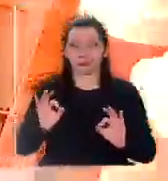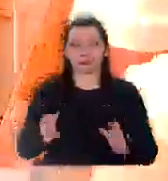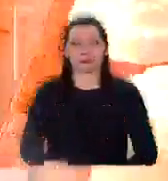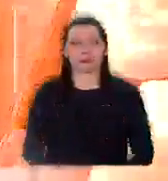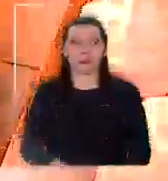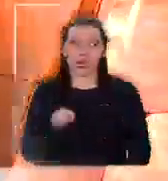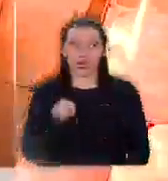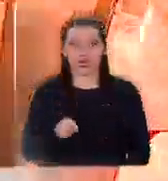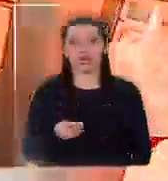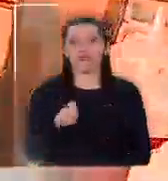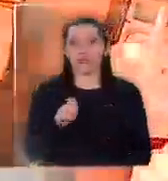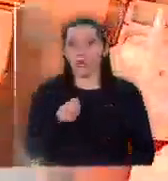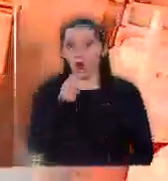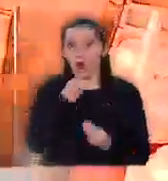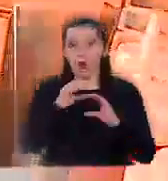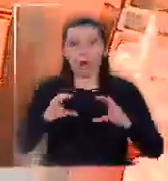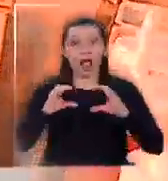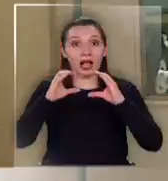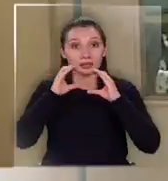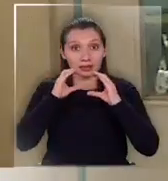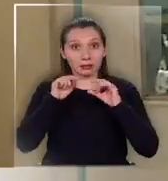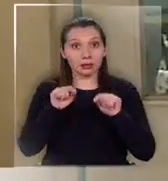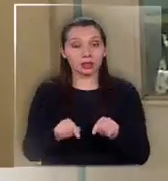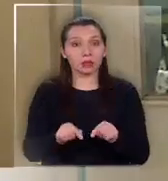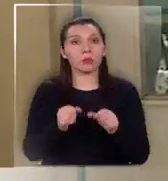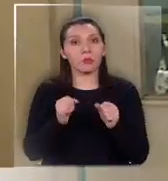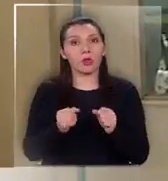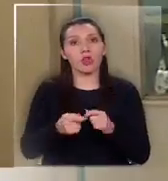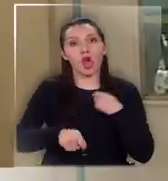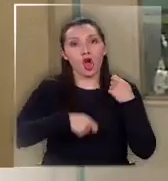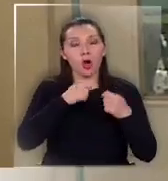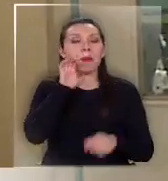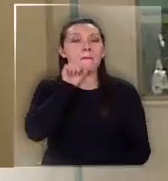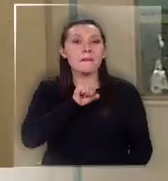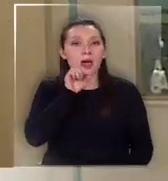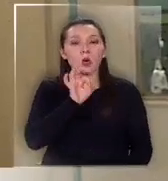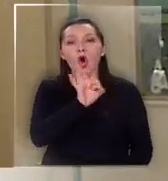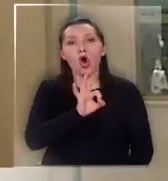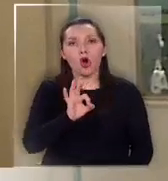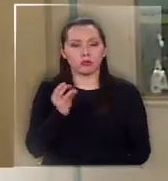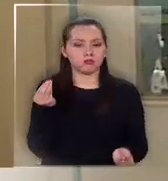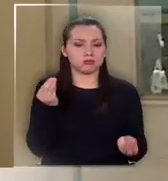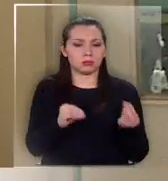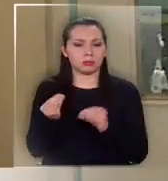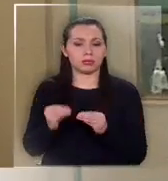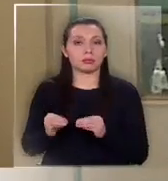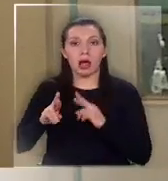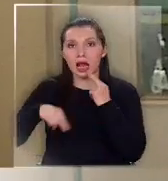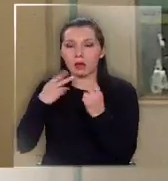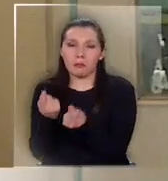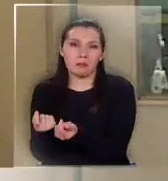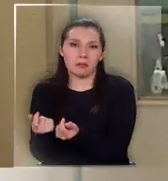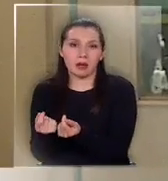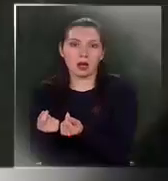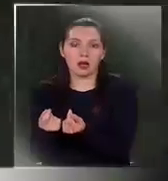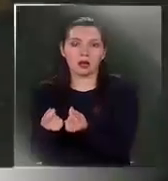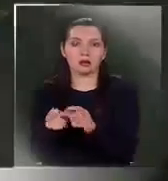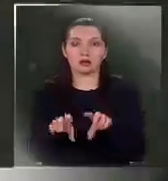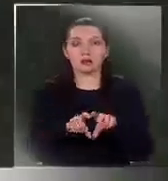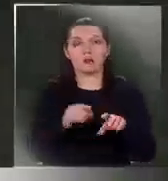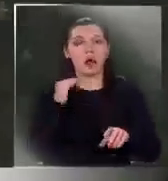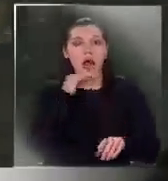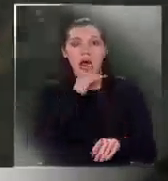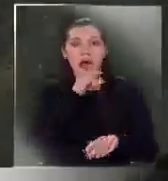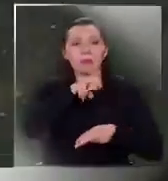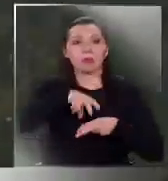si bien es cierto, se come en sándwich en una barra, pero no se come comida peruana o comida muy elaborada como de un restaurante en una barra y al paso.